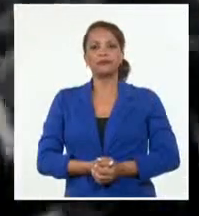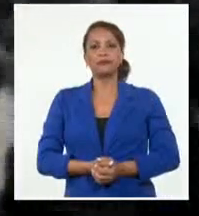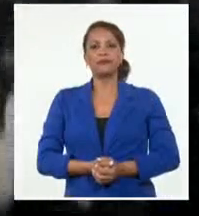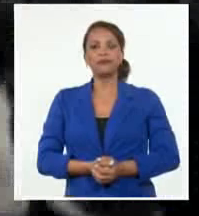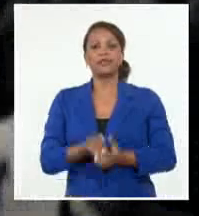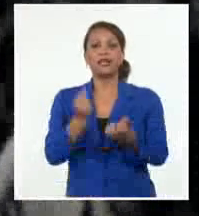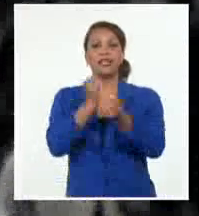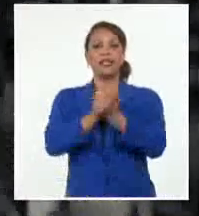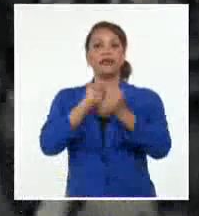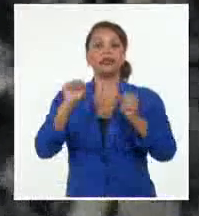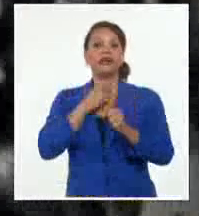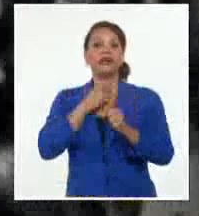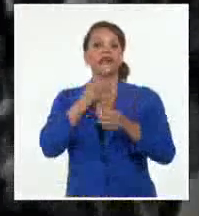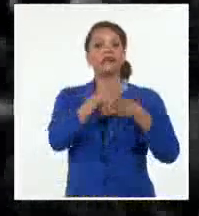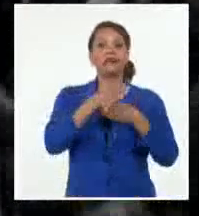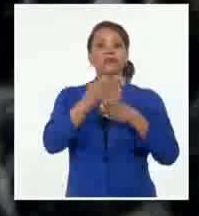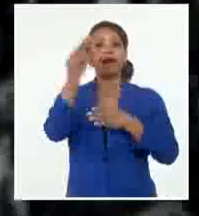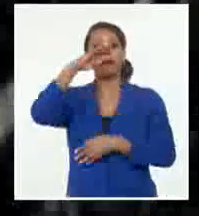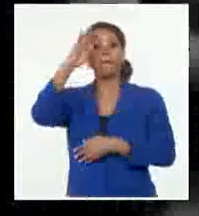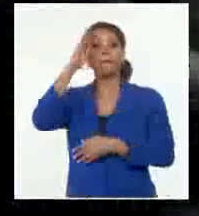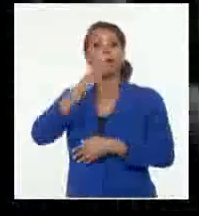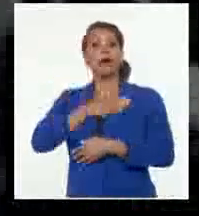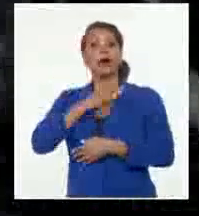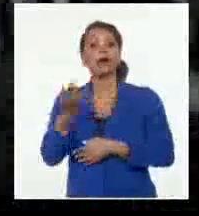quiero decir patria